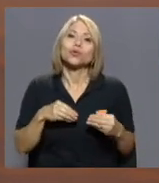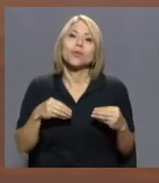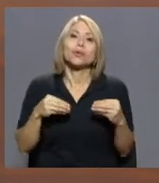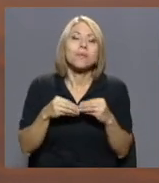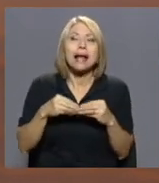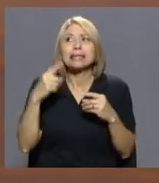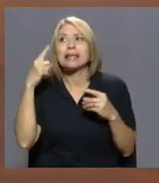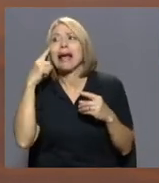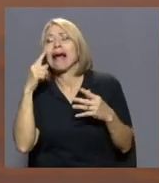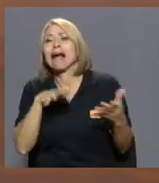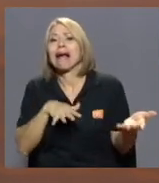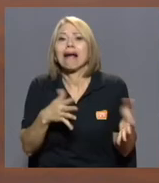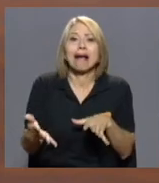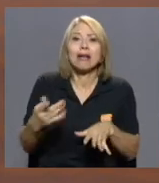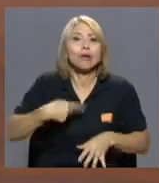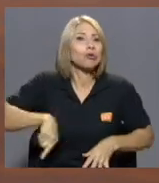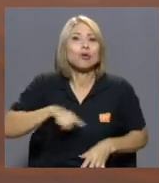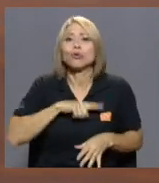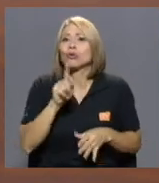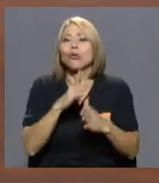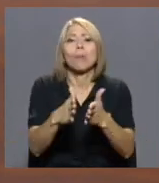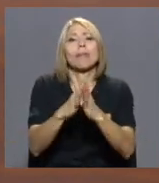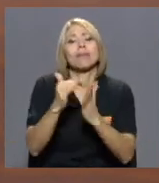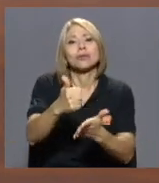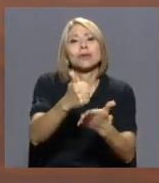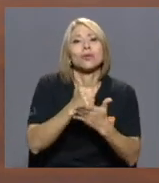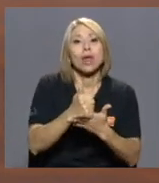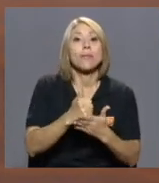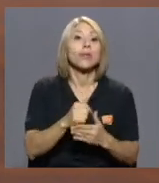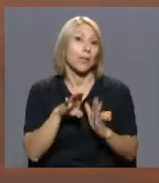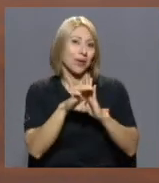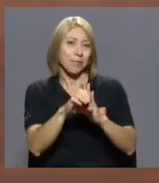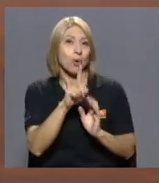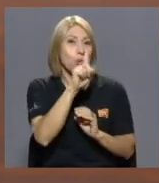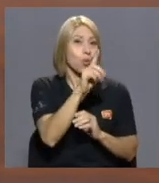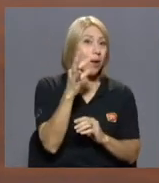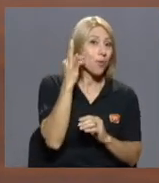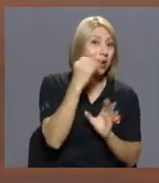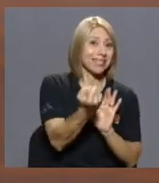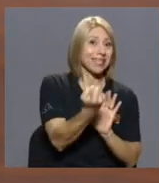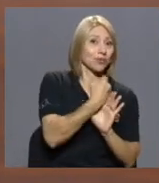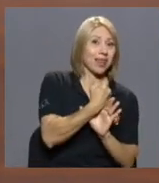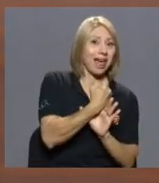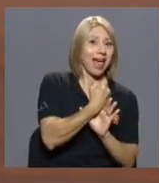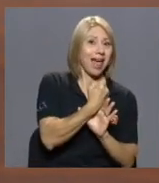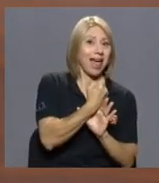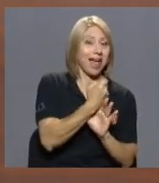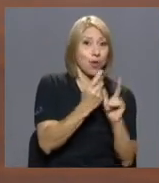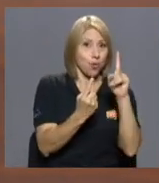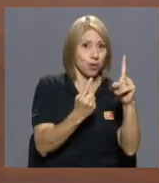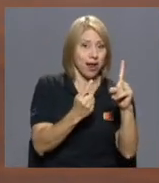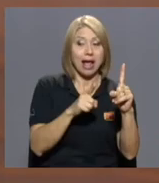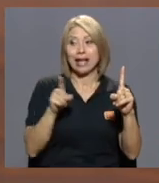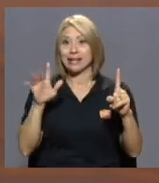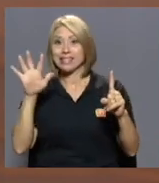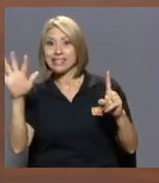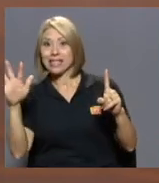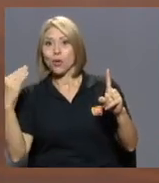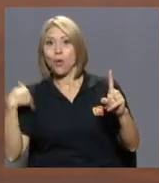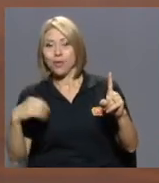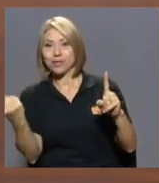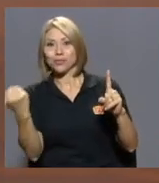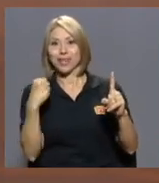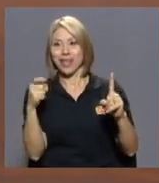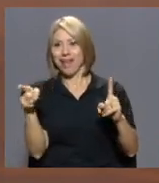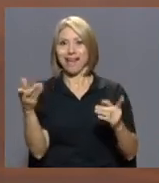ayuda y expresar sentimientos. Entonces, por cada mujer que se suicida, hay 5 hombres que se suicidan. Entonces, estas generaciones que vienen, ¿qué estamos